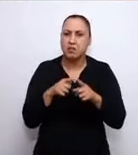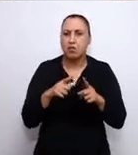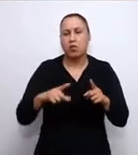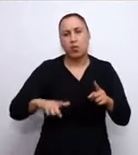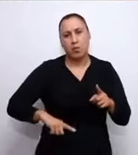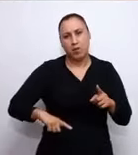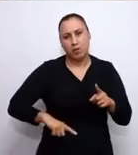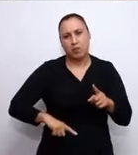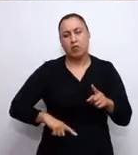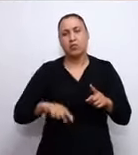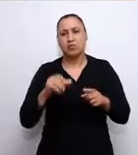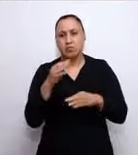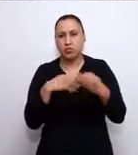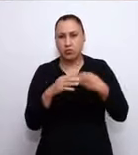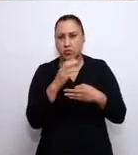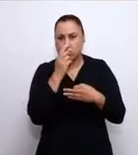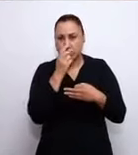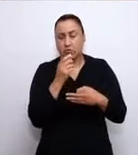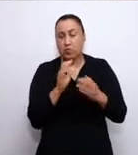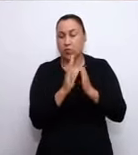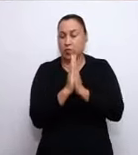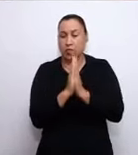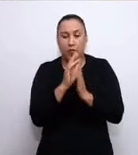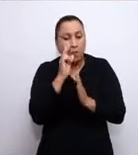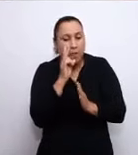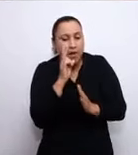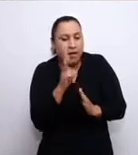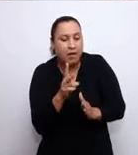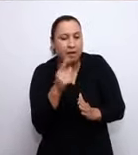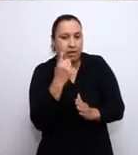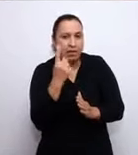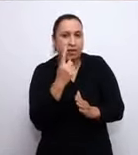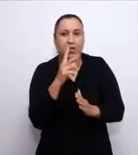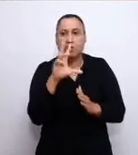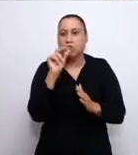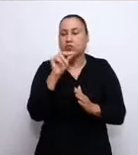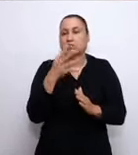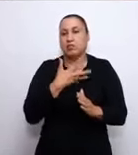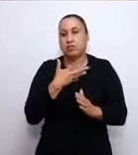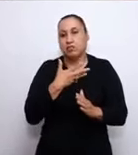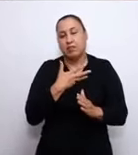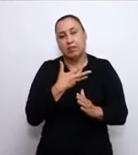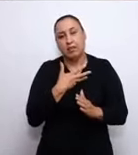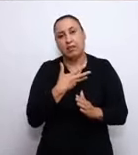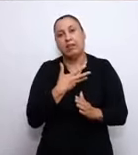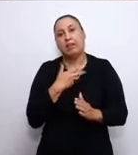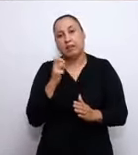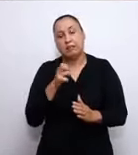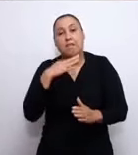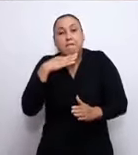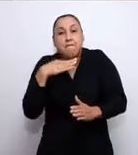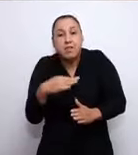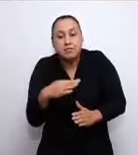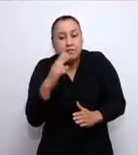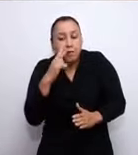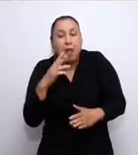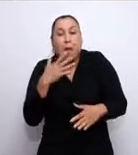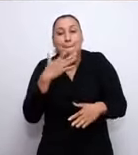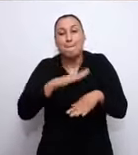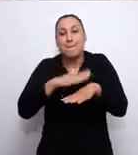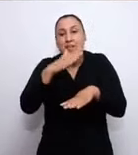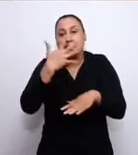los gobiernos tanto estatal como los municipales vigilarán que se eviten concentraciones sociales que